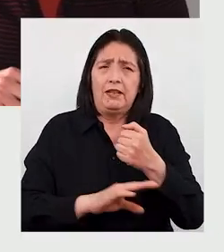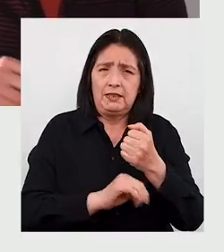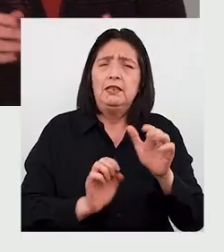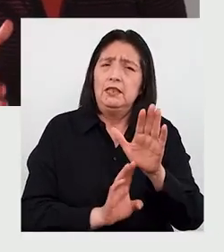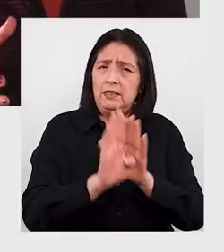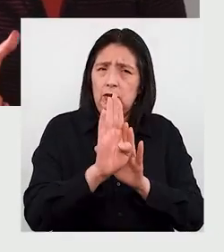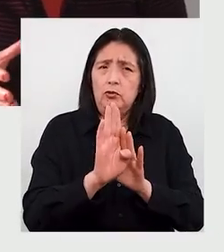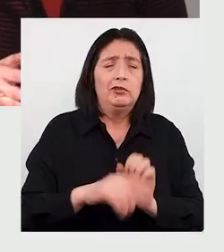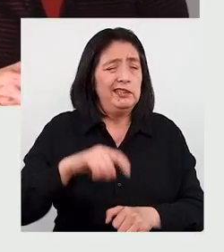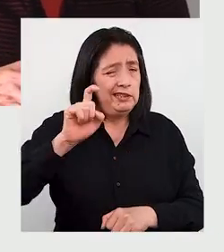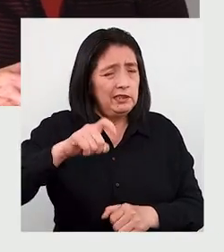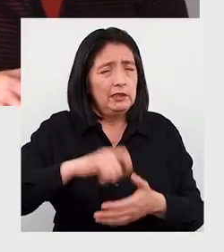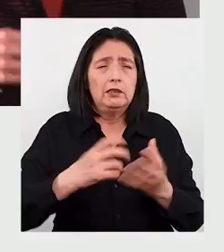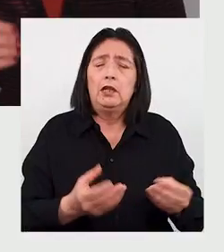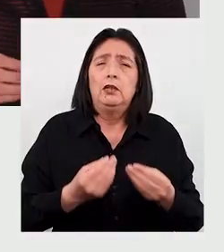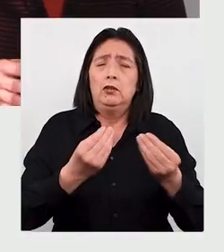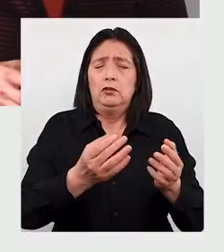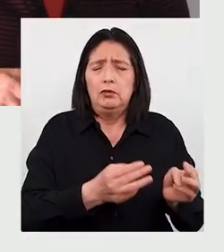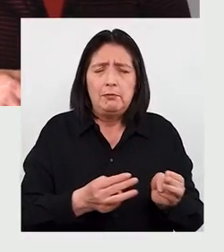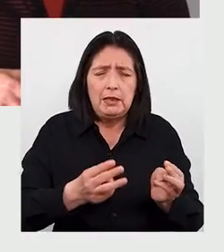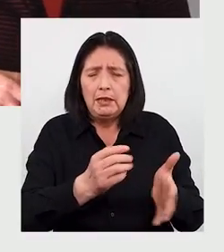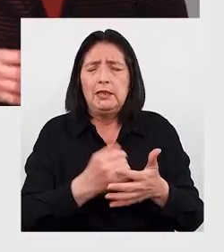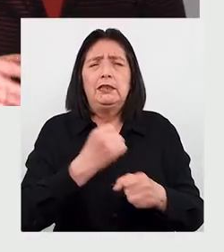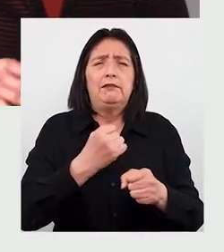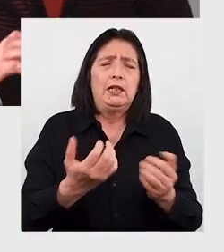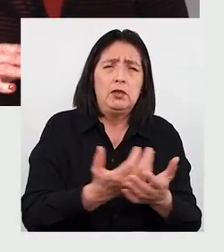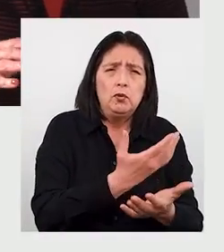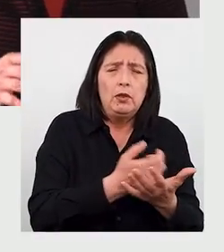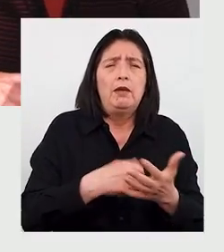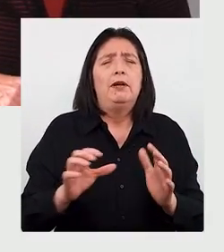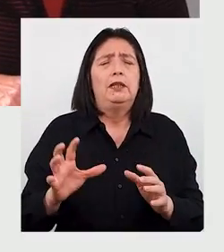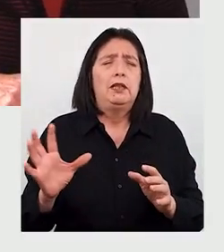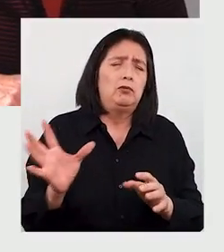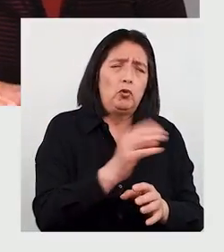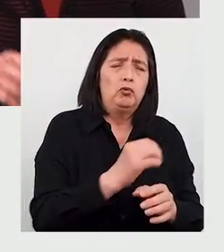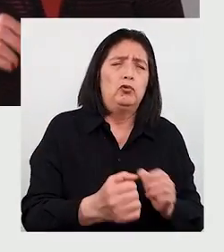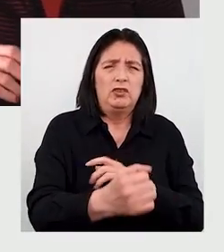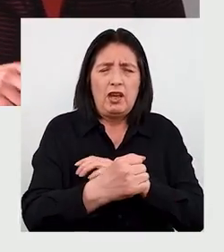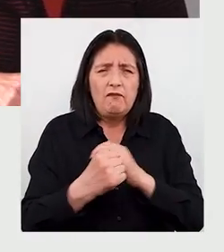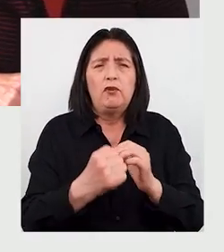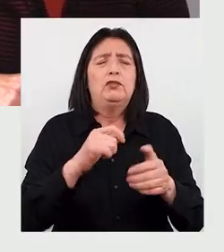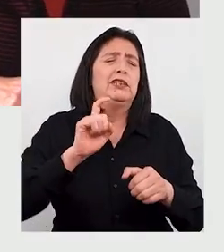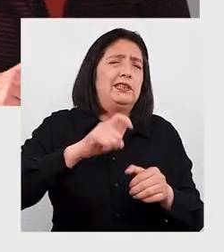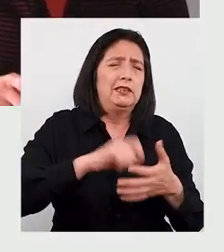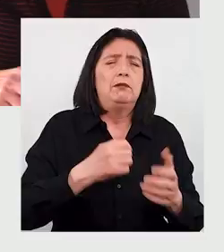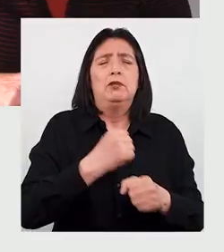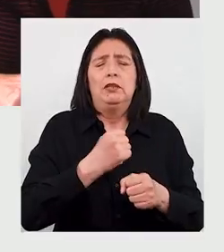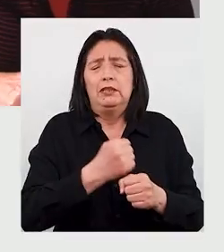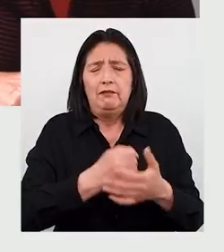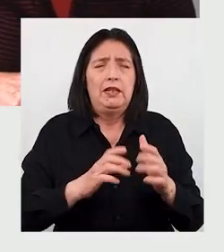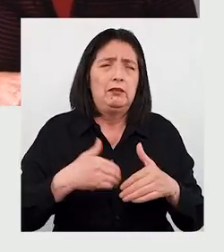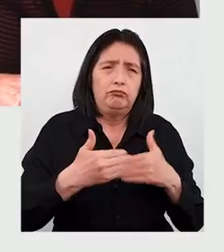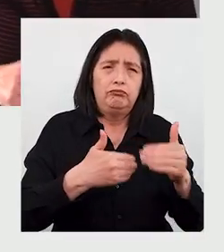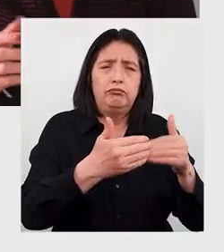desarrollo. Era necesaria la generación de una estrategia innovadora que abarque todos los esfuerzos que hemos y seguimos realizando en torno a